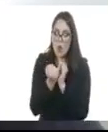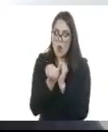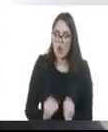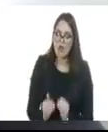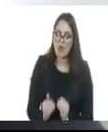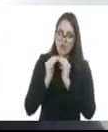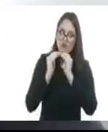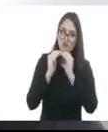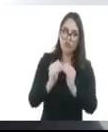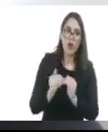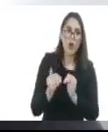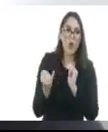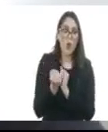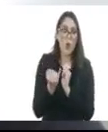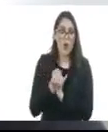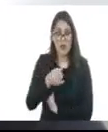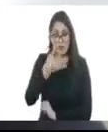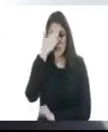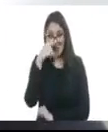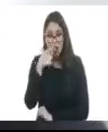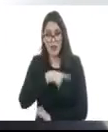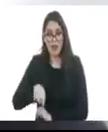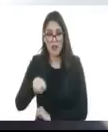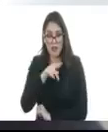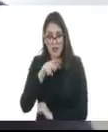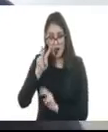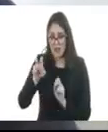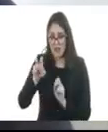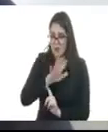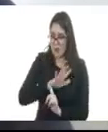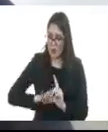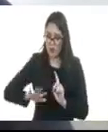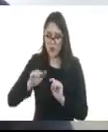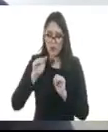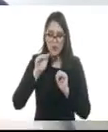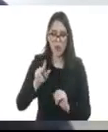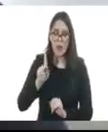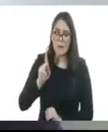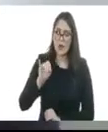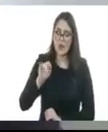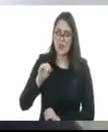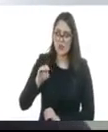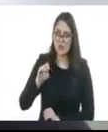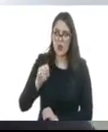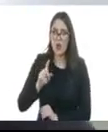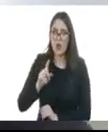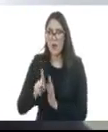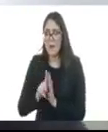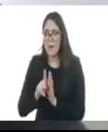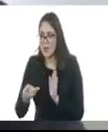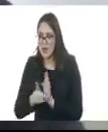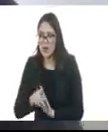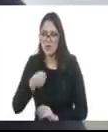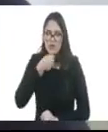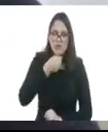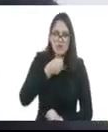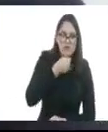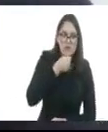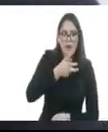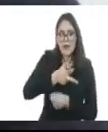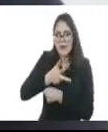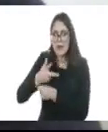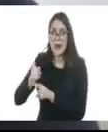aliado estratégico para el combate en contra de la discriminación. Y más aún en un contexto como el que